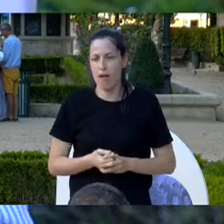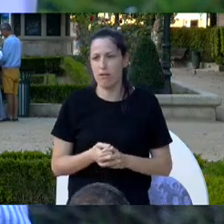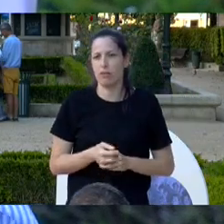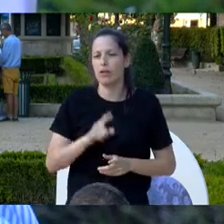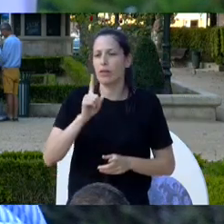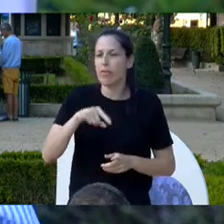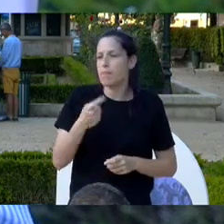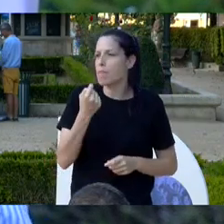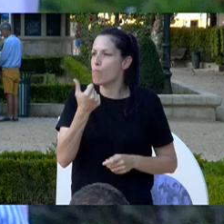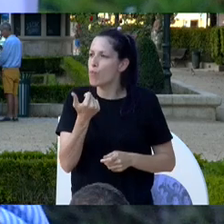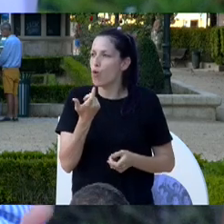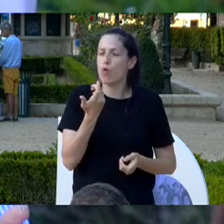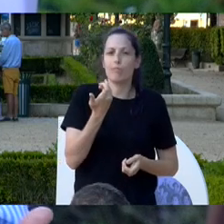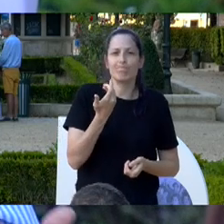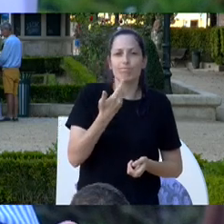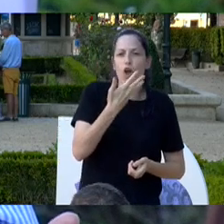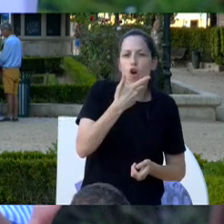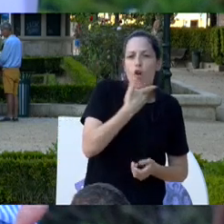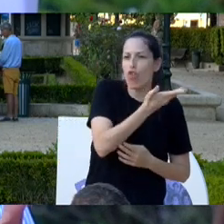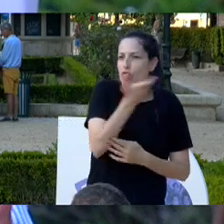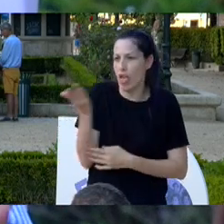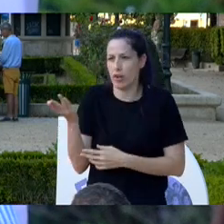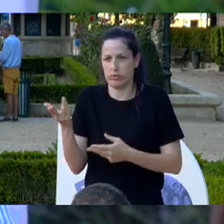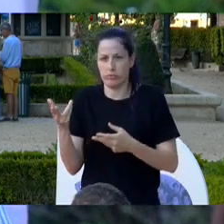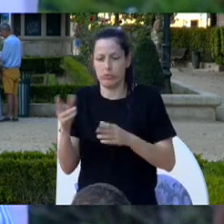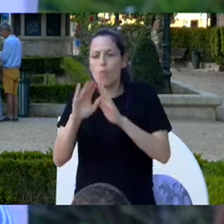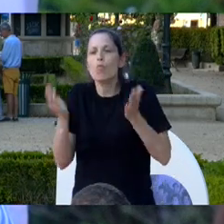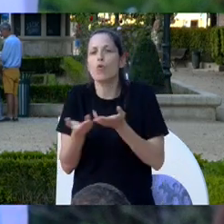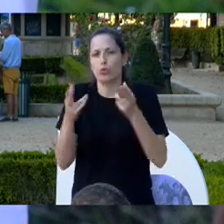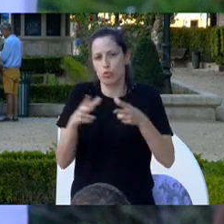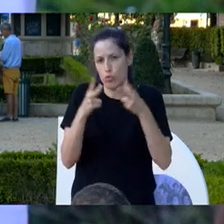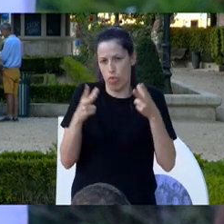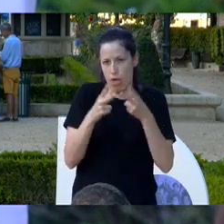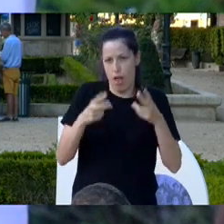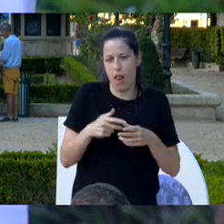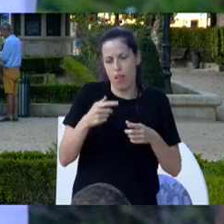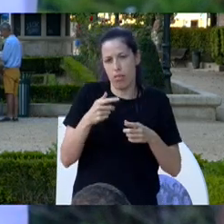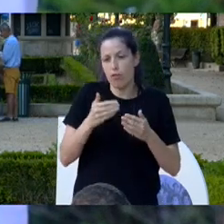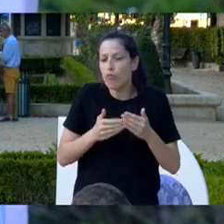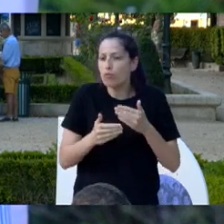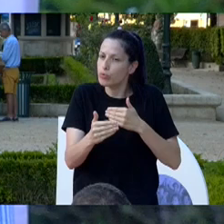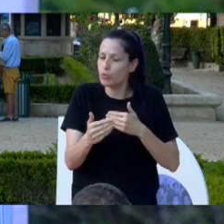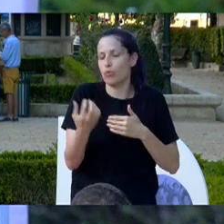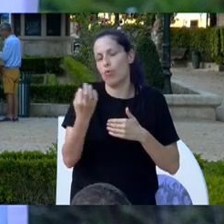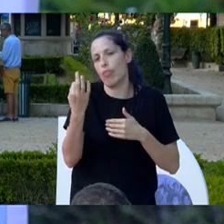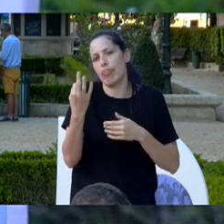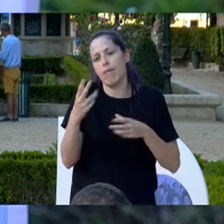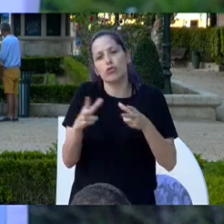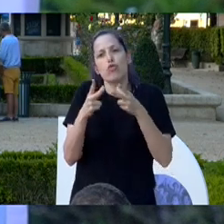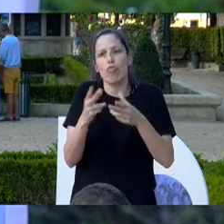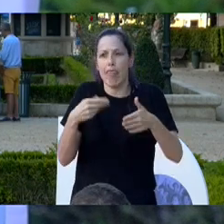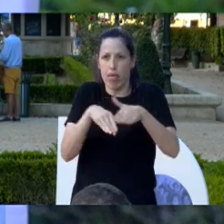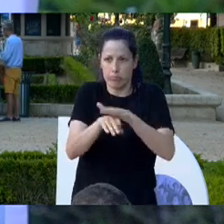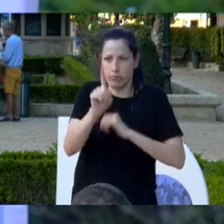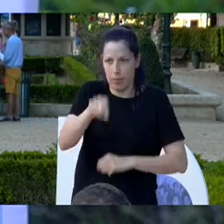tamén coñecendo o mundo social donde iban a ter que insertarse aqueles rapaces que les